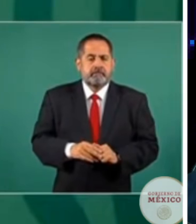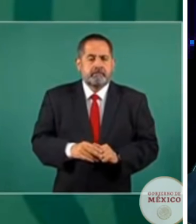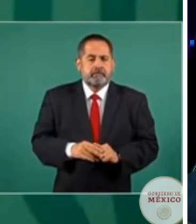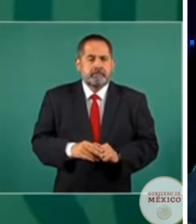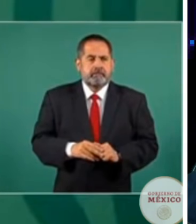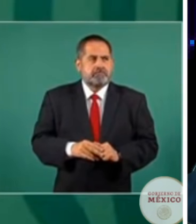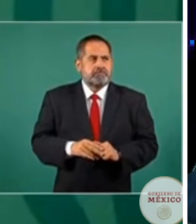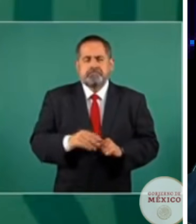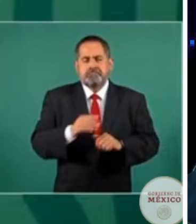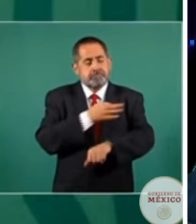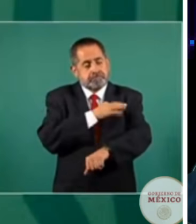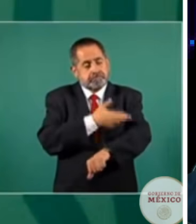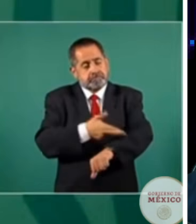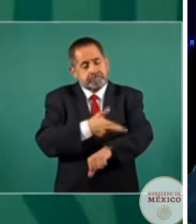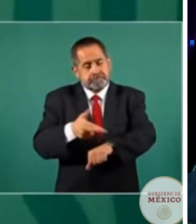mayor